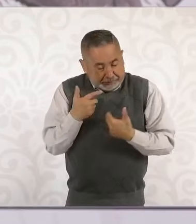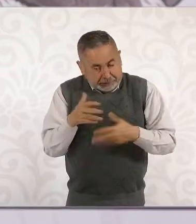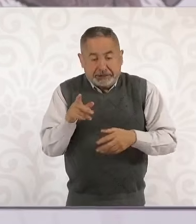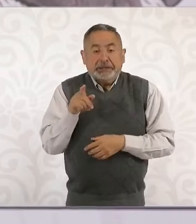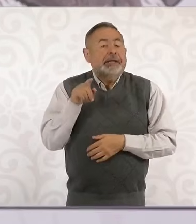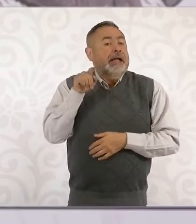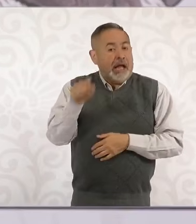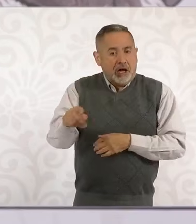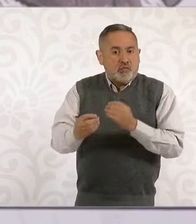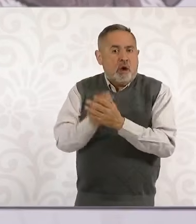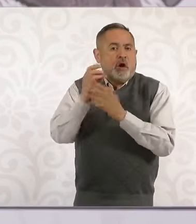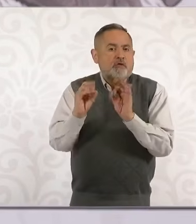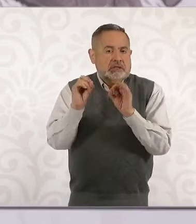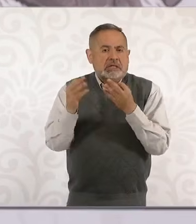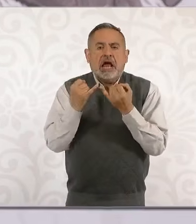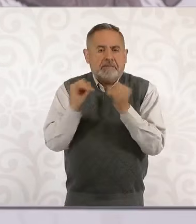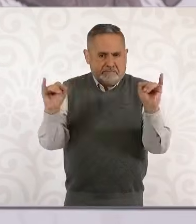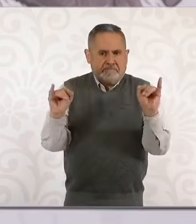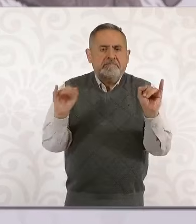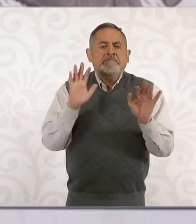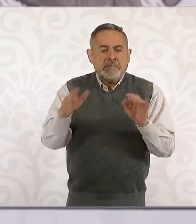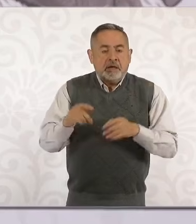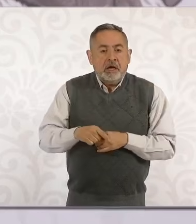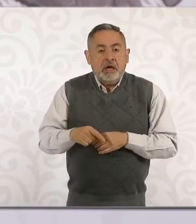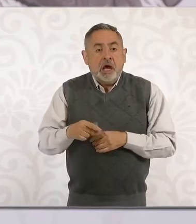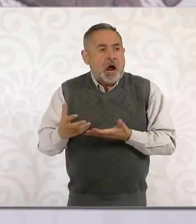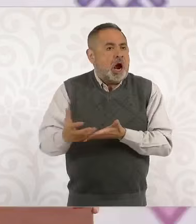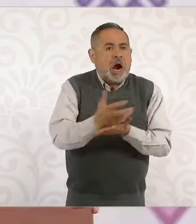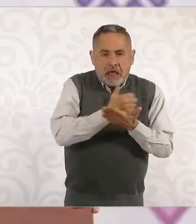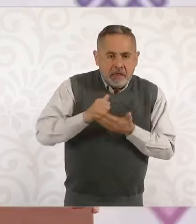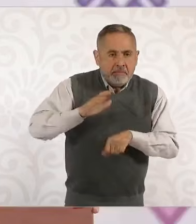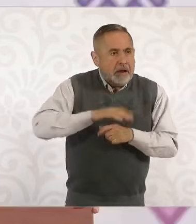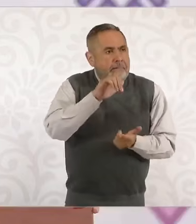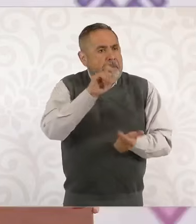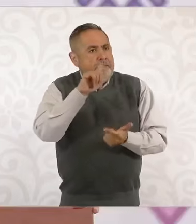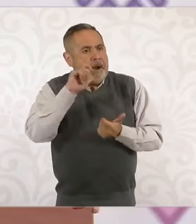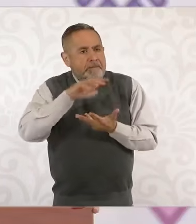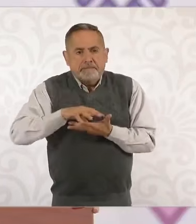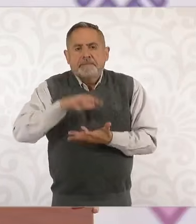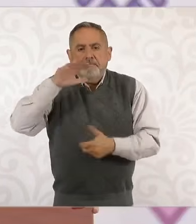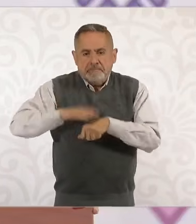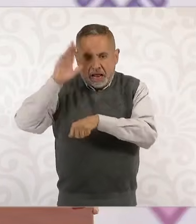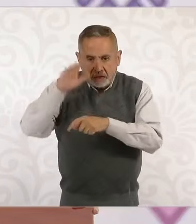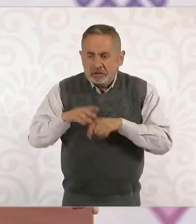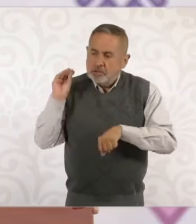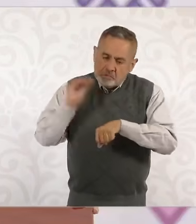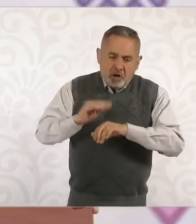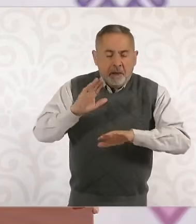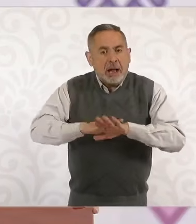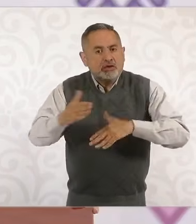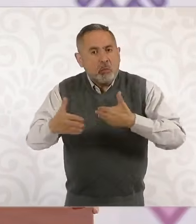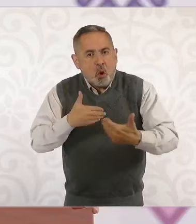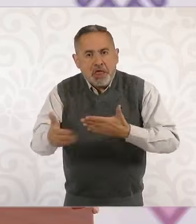Que el ingreso por aduanas va a aumentar todavía más y la modernización de aduanas va